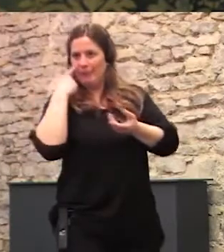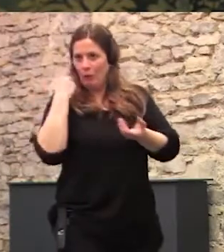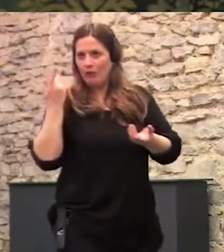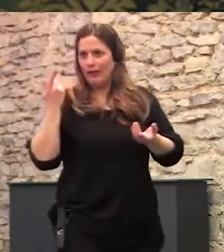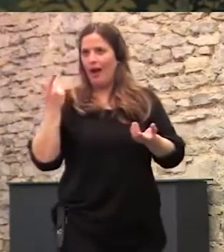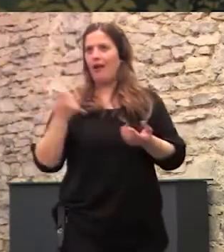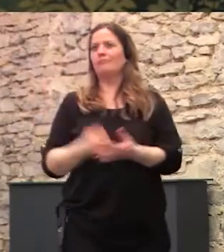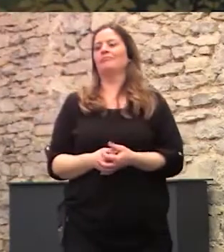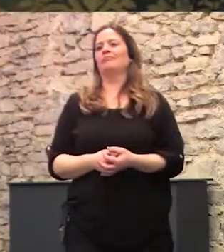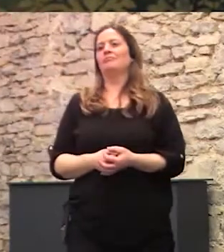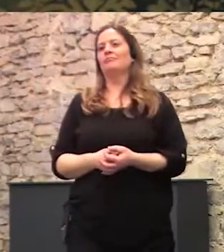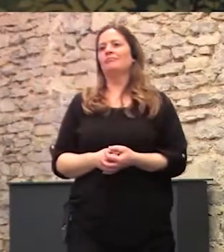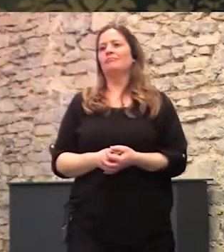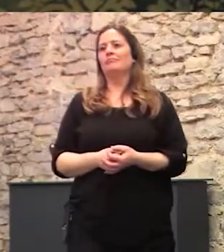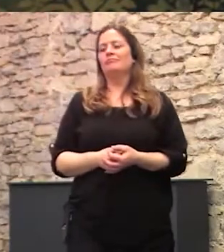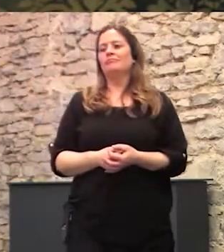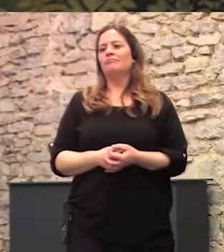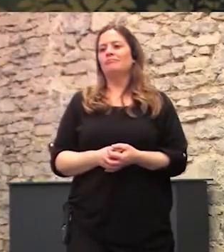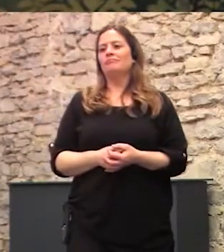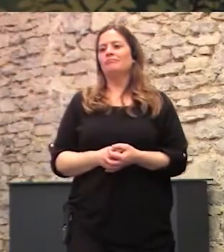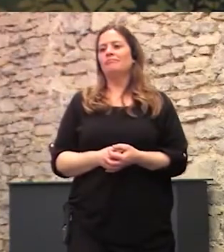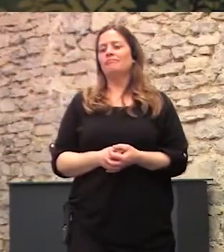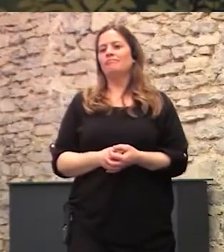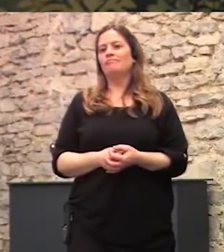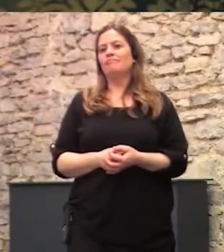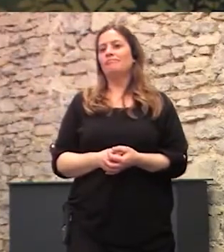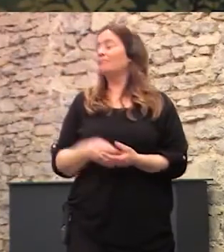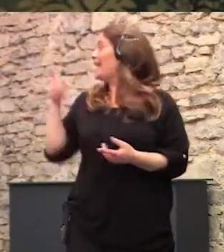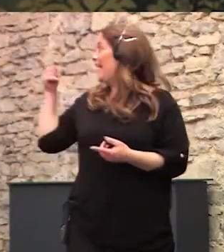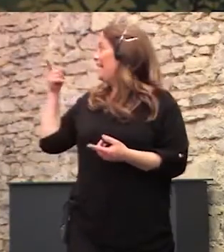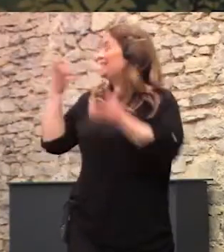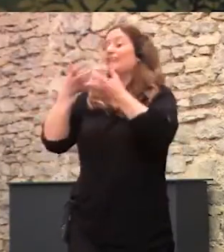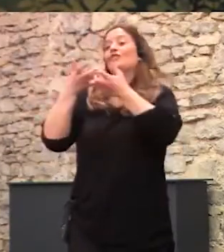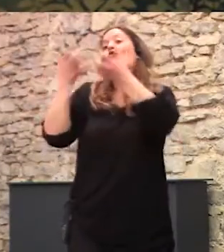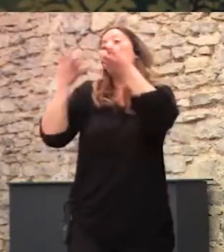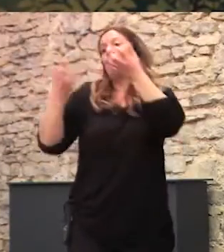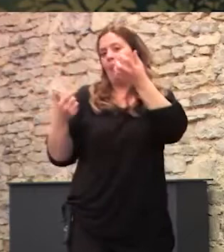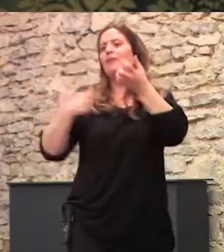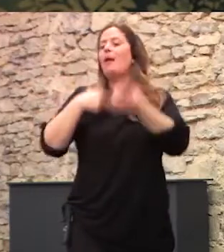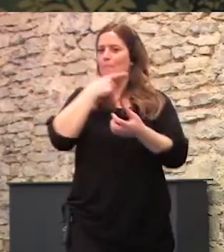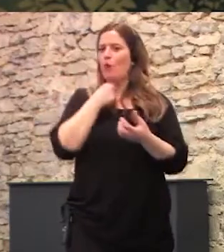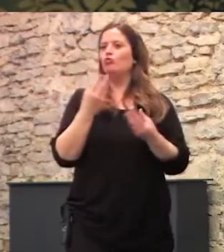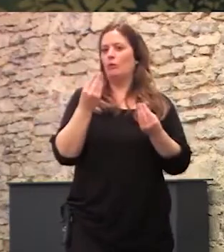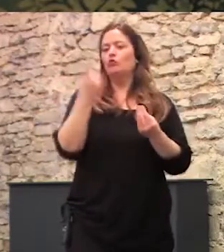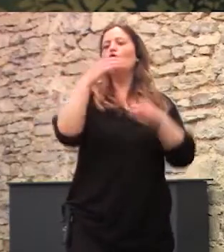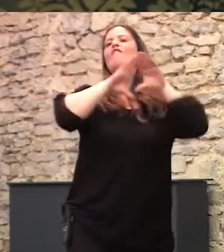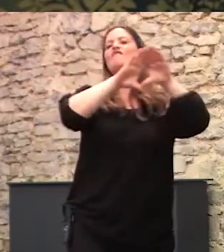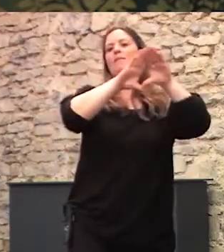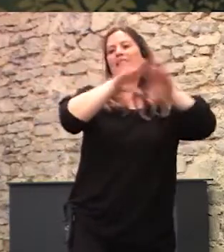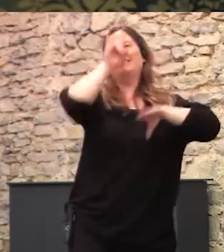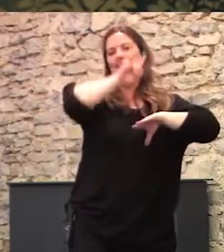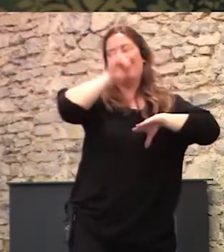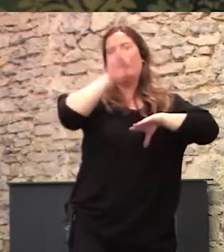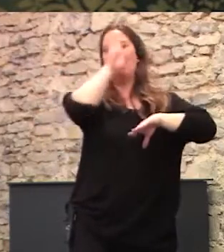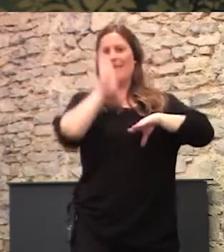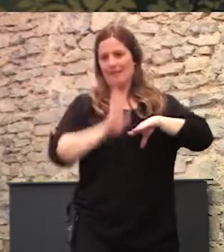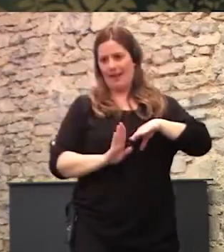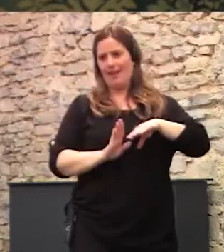Bien, esta es una cita que me gusta mucho de una feminista negra, brasileira,